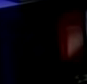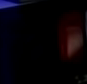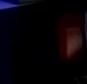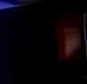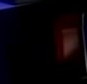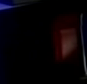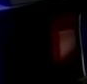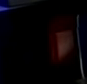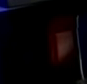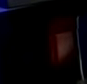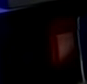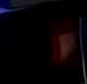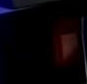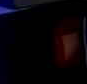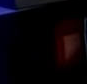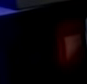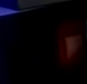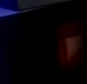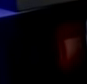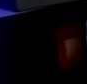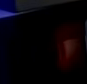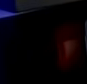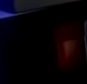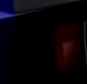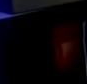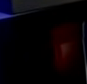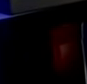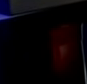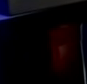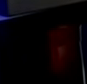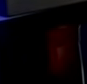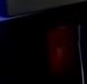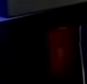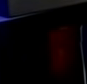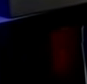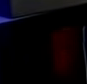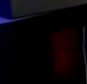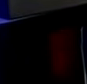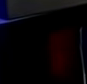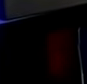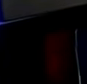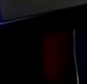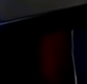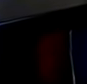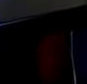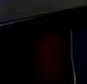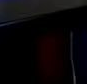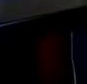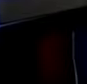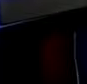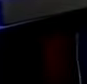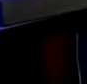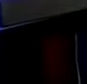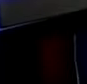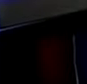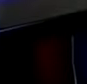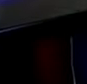Hasta aquí esta tercera edición, pero quédese con nosotros. Tendremos sorpresas de su programa Aquí en Vivo. Nos vemos en instantes.